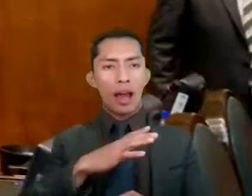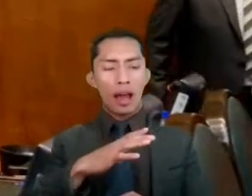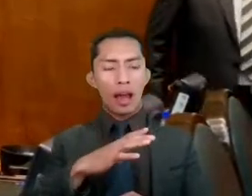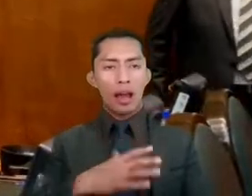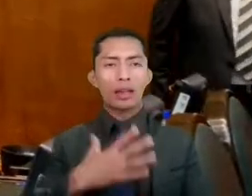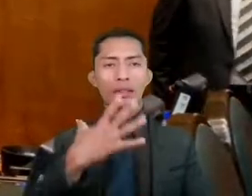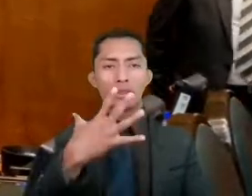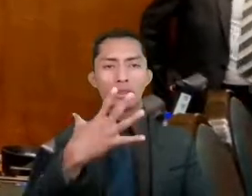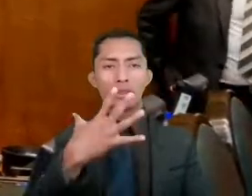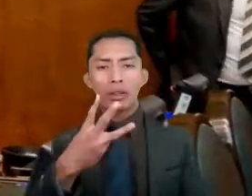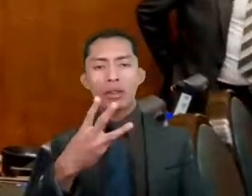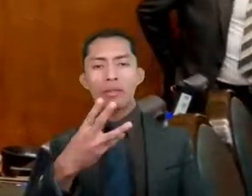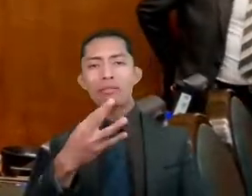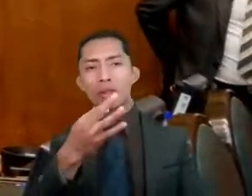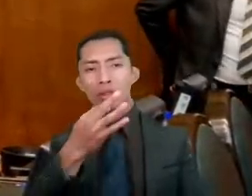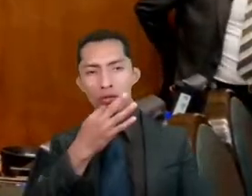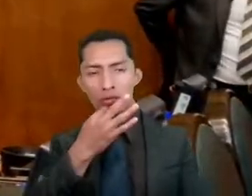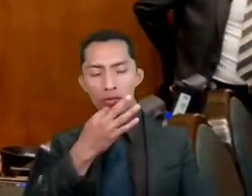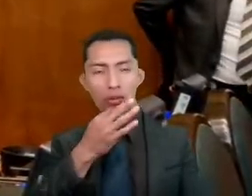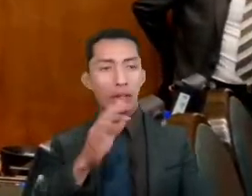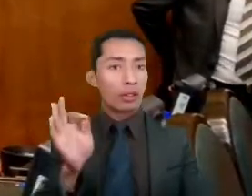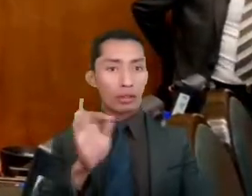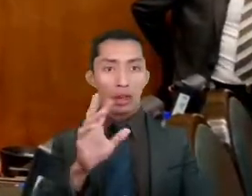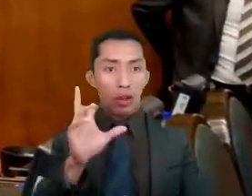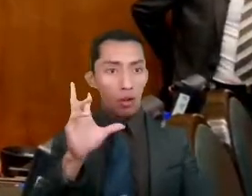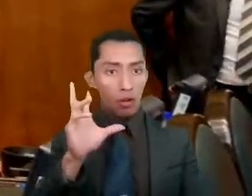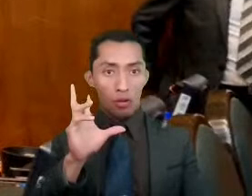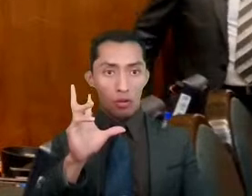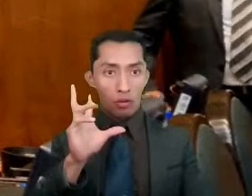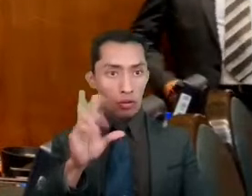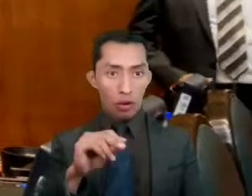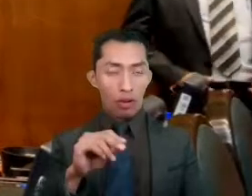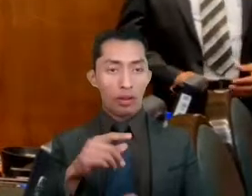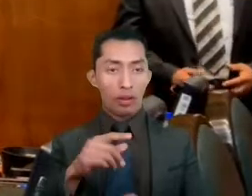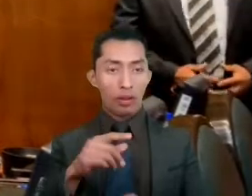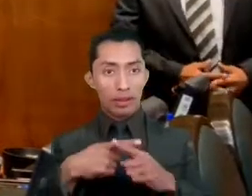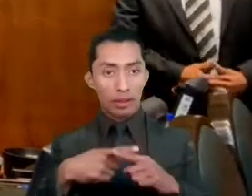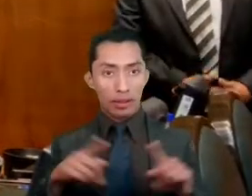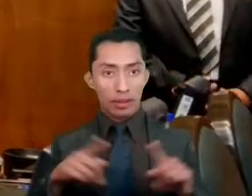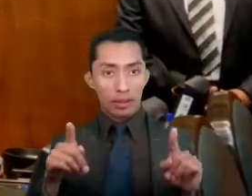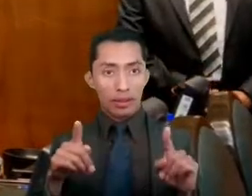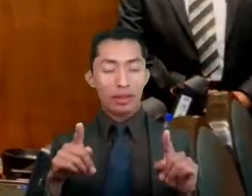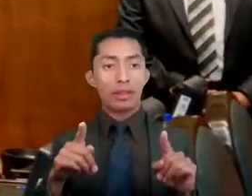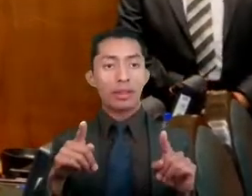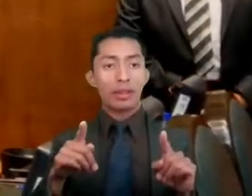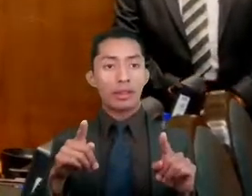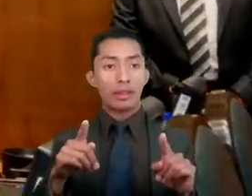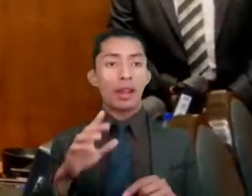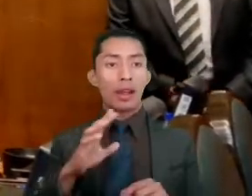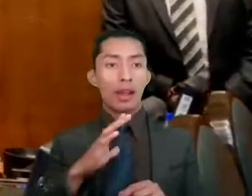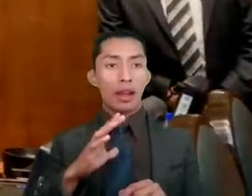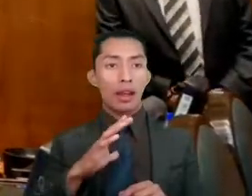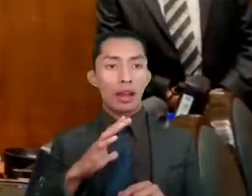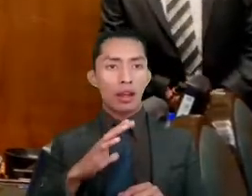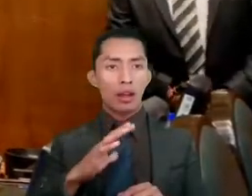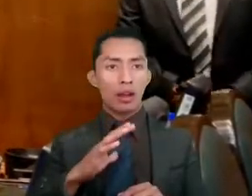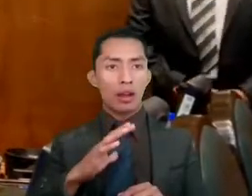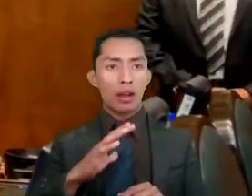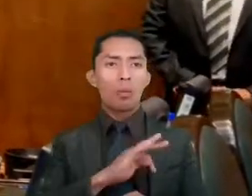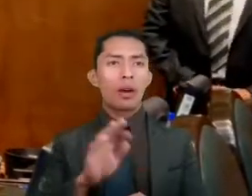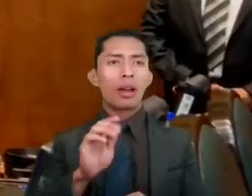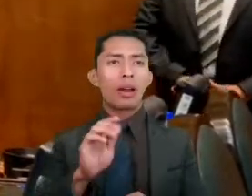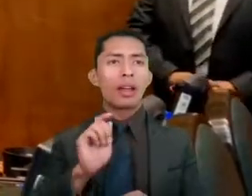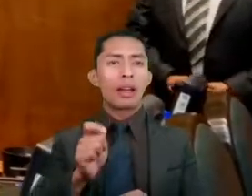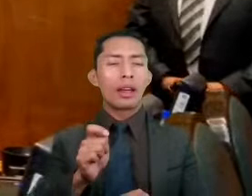5 y 3 minutos. En caso contrario, que tengamos, démosle un margen, pues por lo menos yo diría de